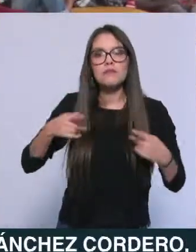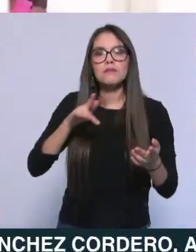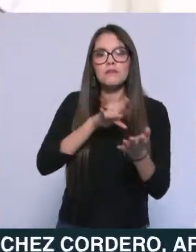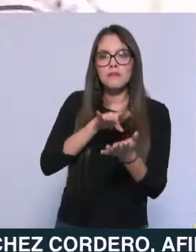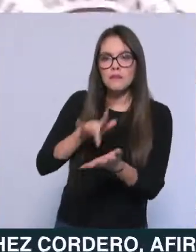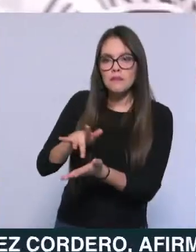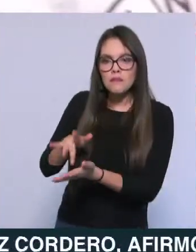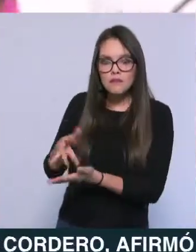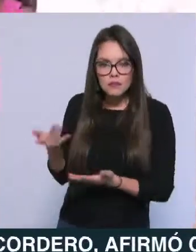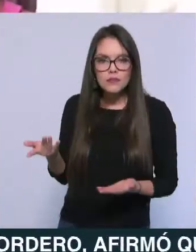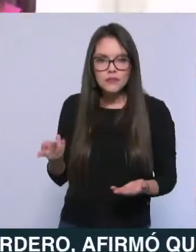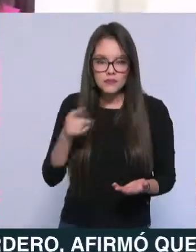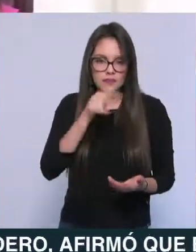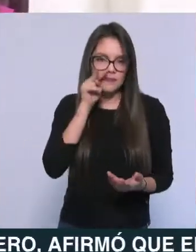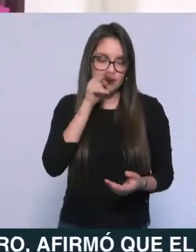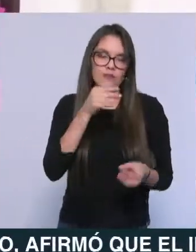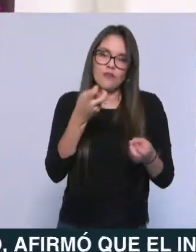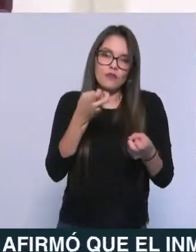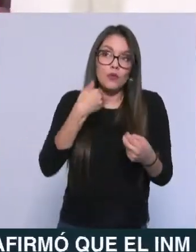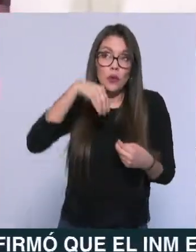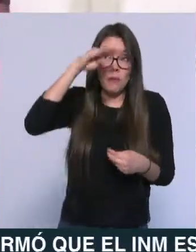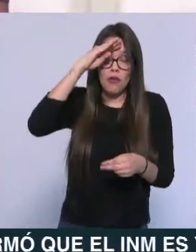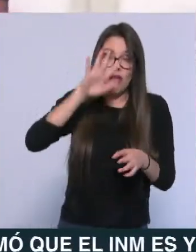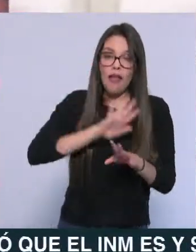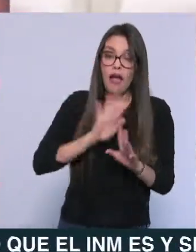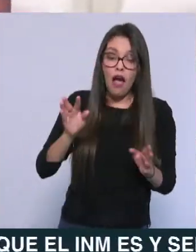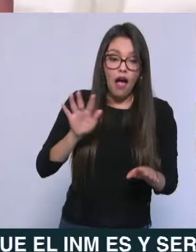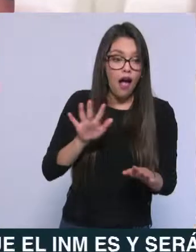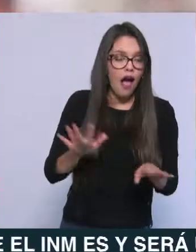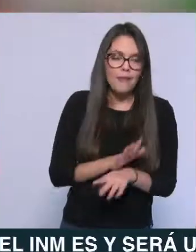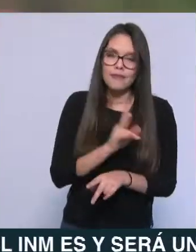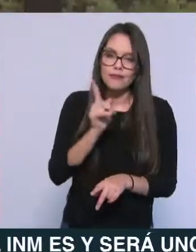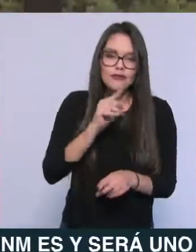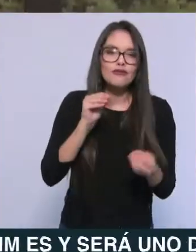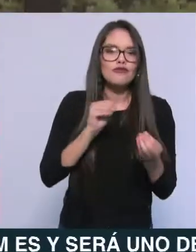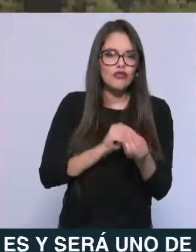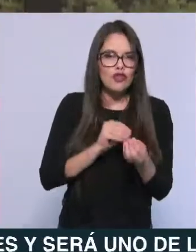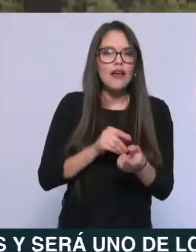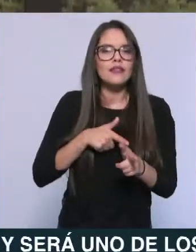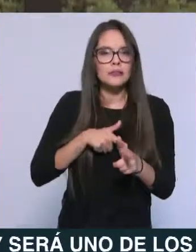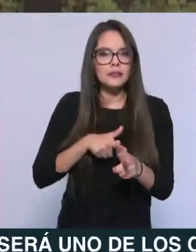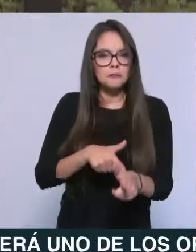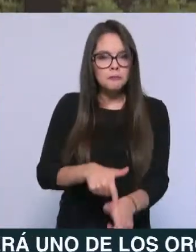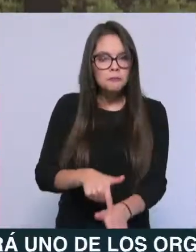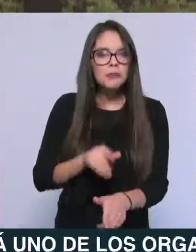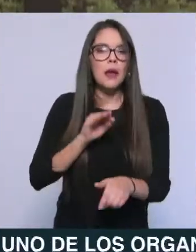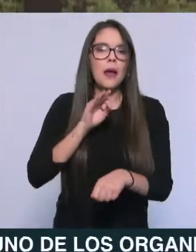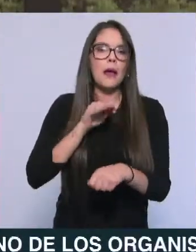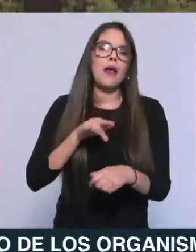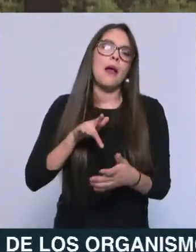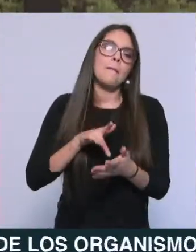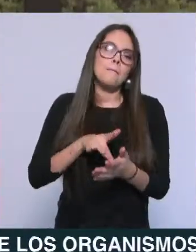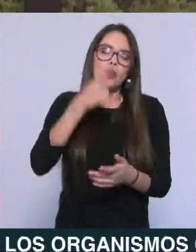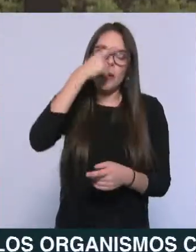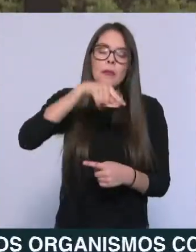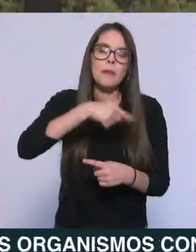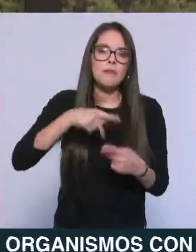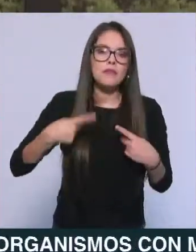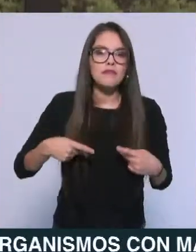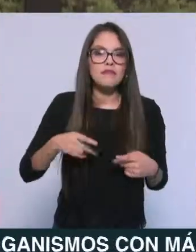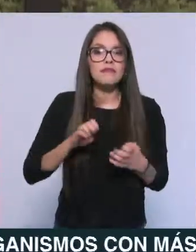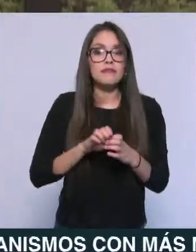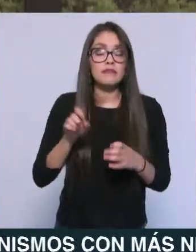¿no? Eso creo que no ha cambiado. Hay estados más renuentes, ¿no? O sea, Tijuana sigue siendo un problema,